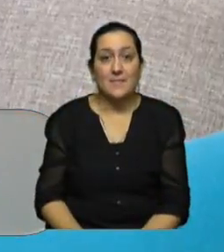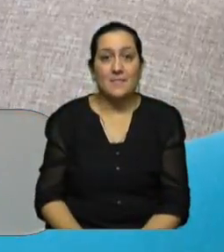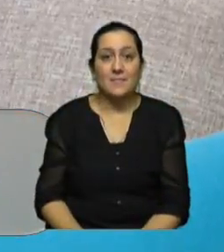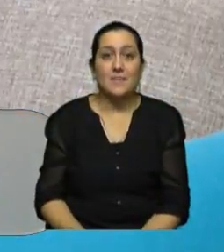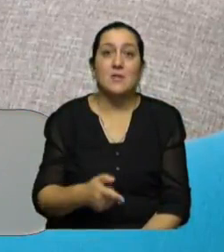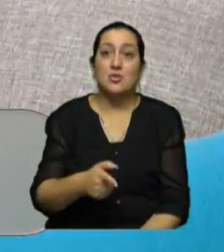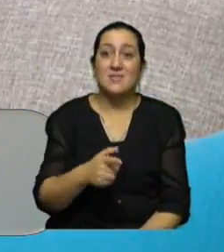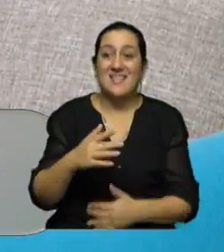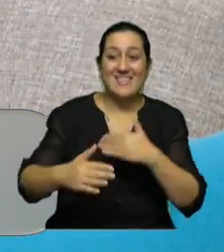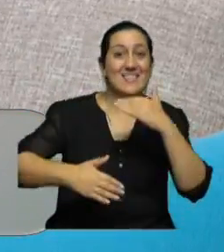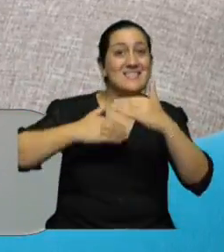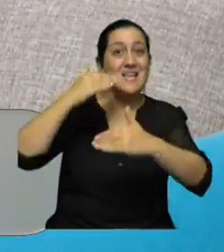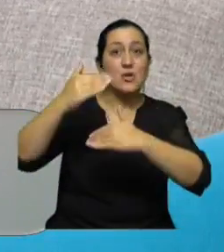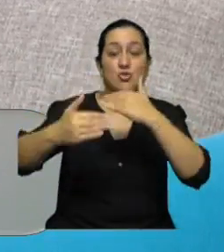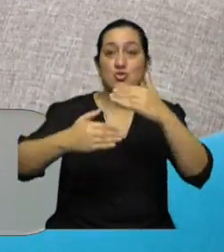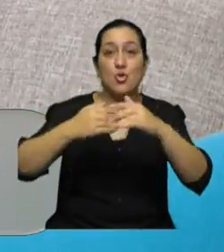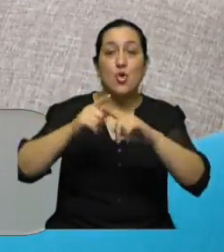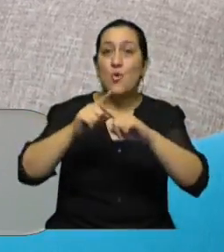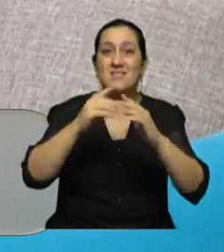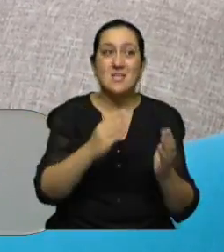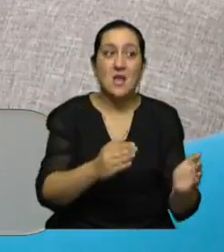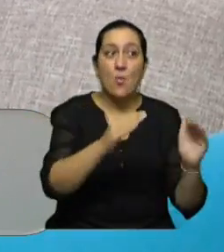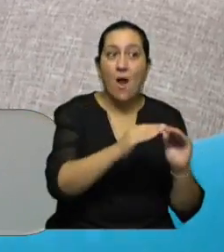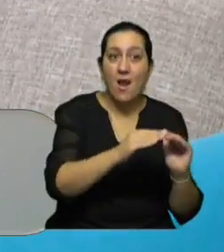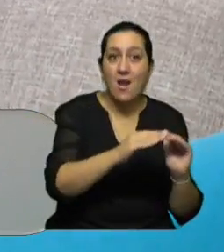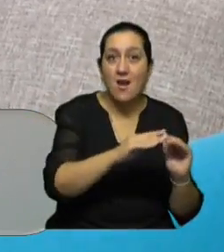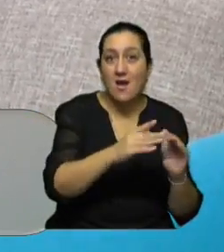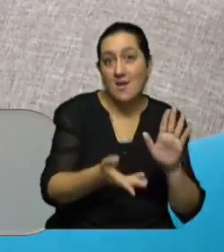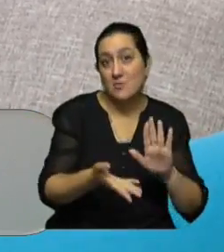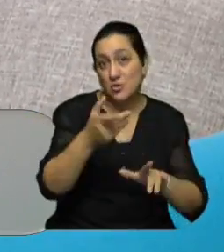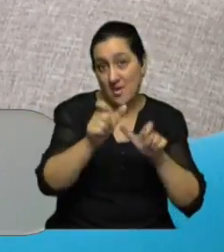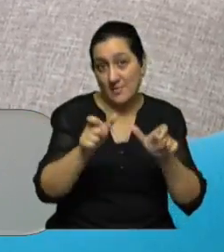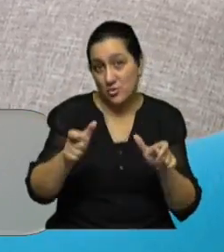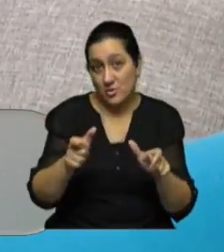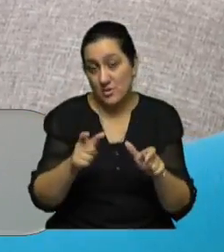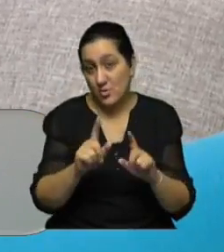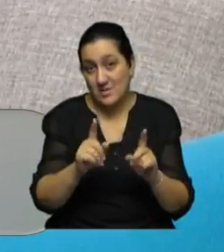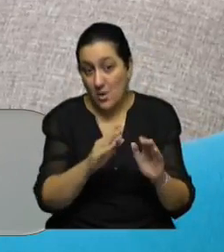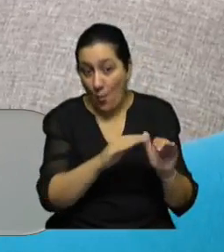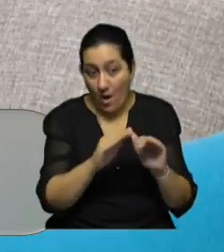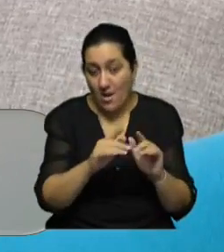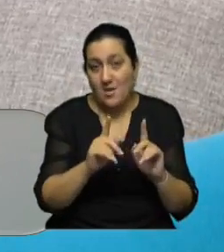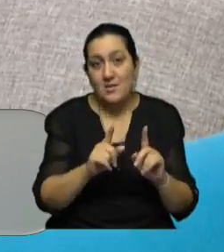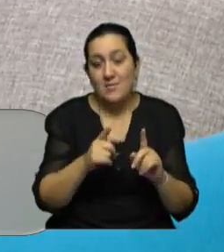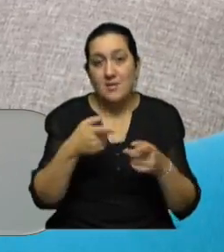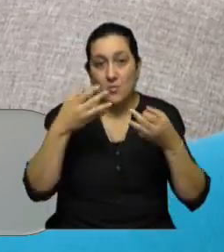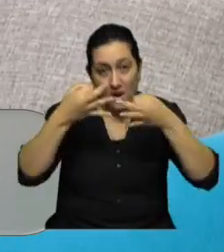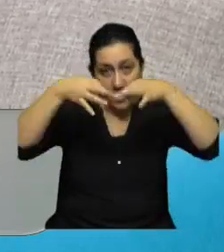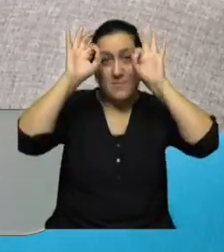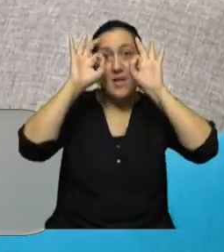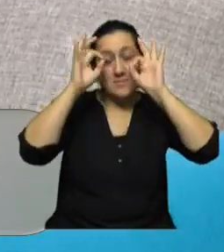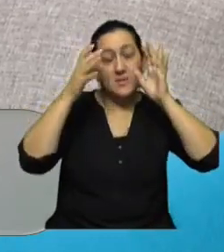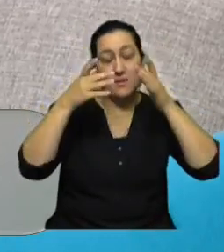entonces su desarrollo no es igual al de la mayoría de la población y aparte tiene una epilepsia difícil de